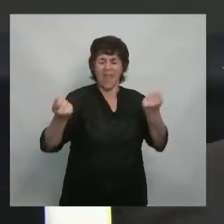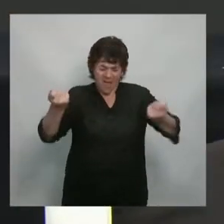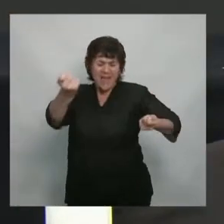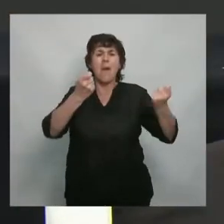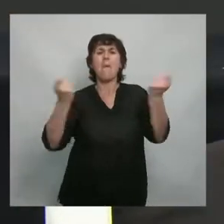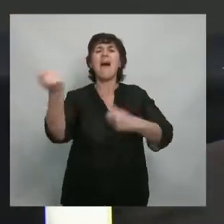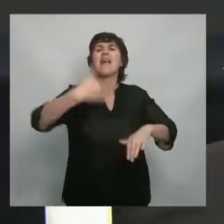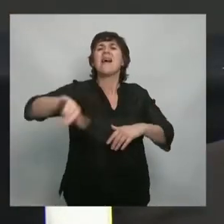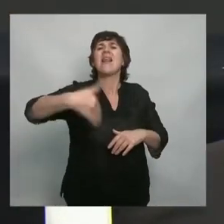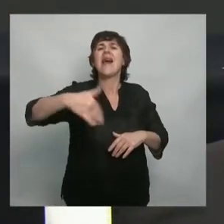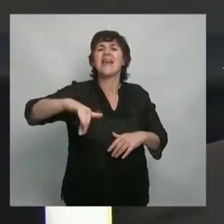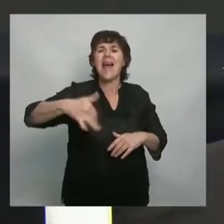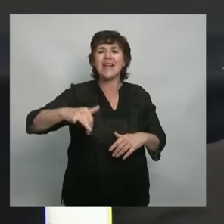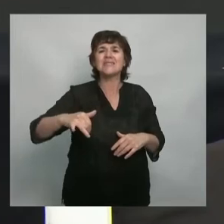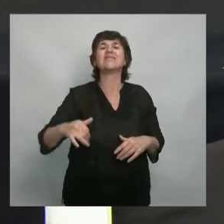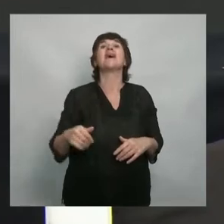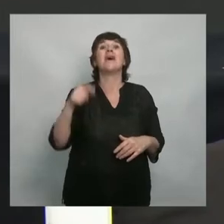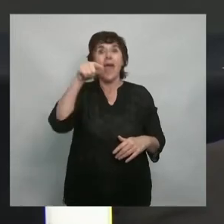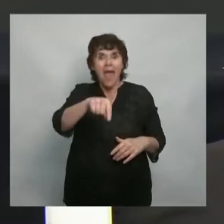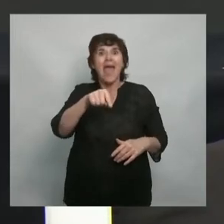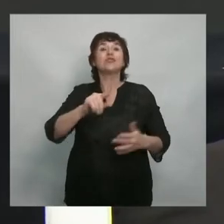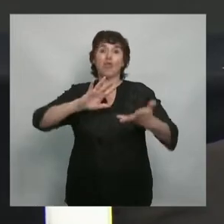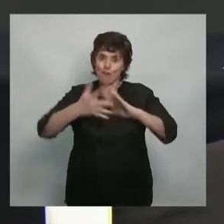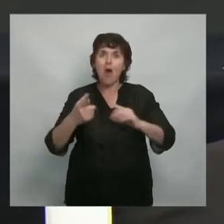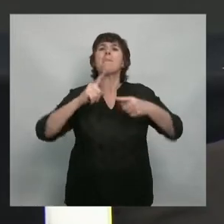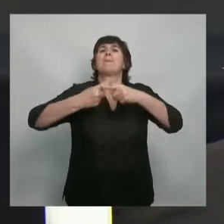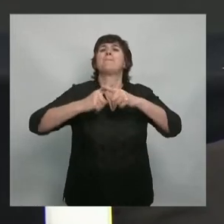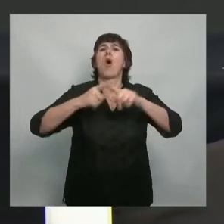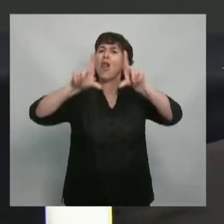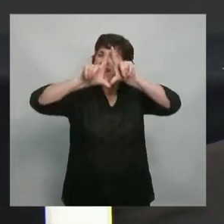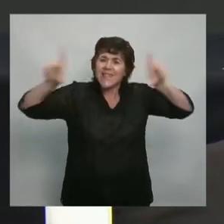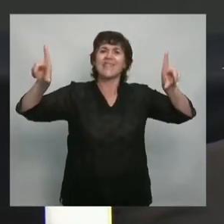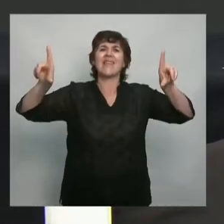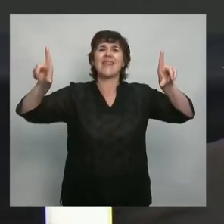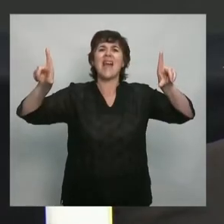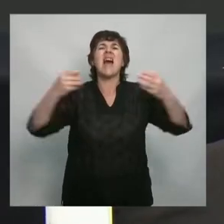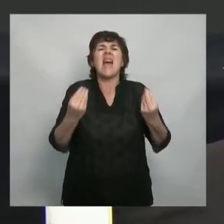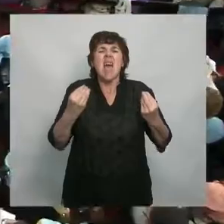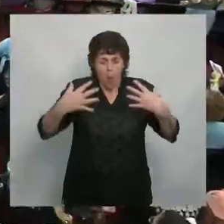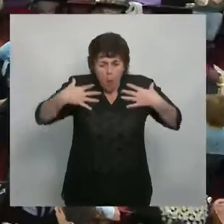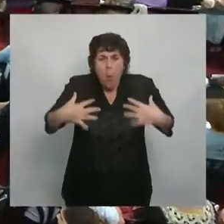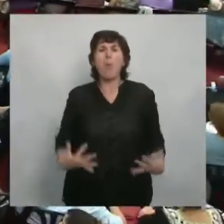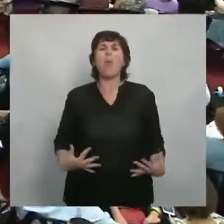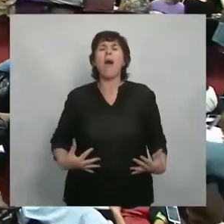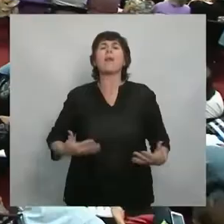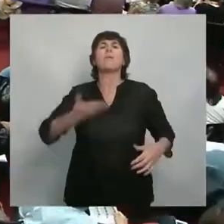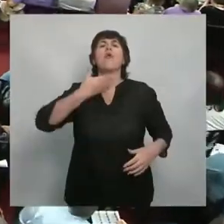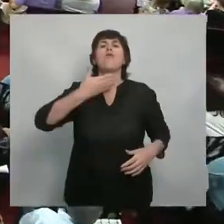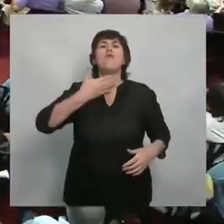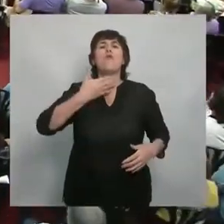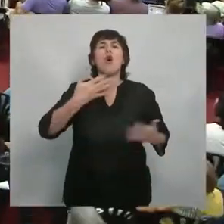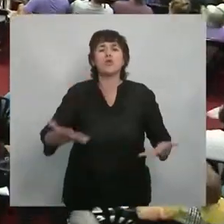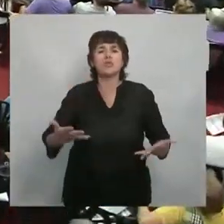en las calles, y eso era una consigna política, la consigna del cuerpo y sus goces,